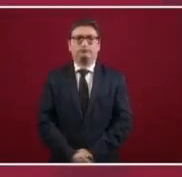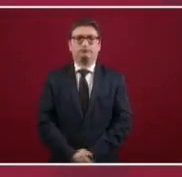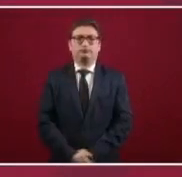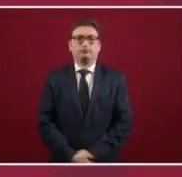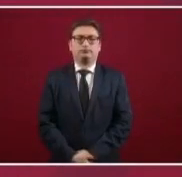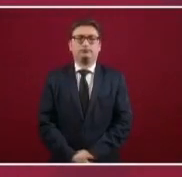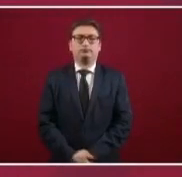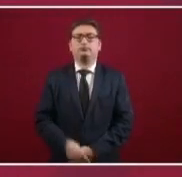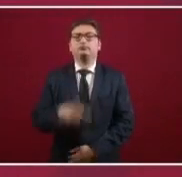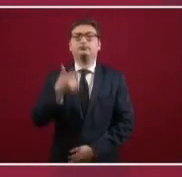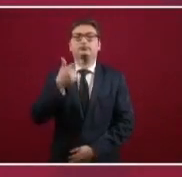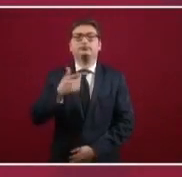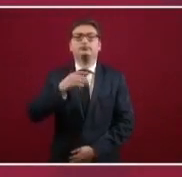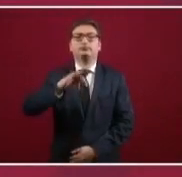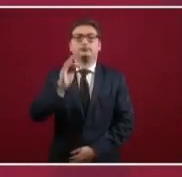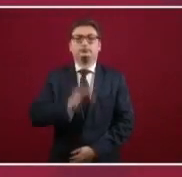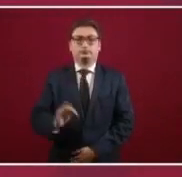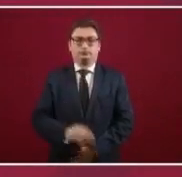del 7%